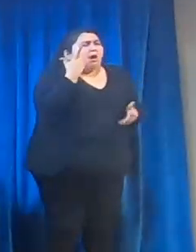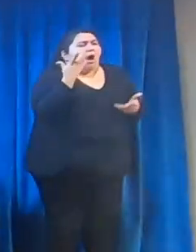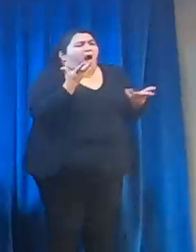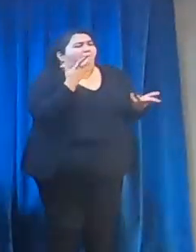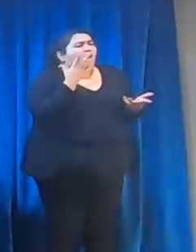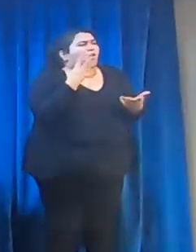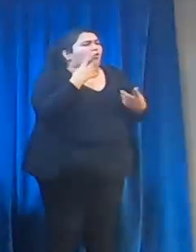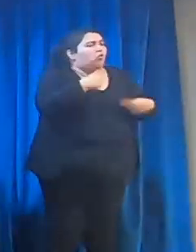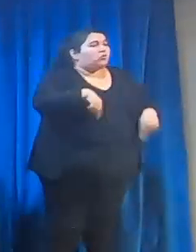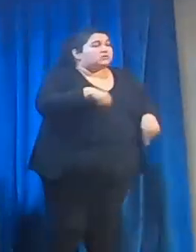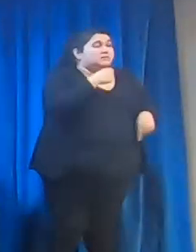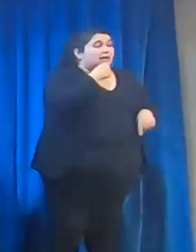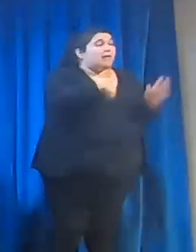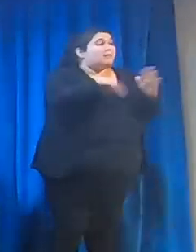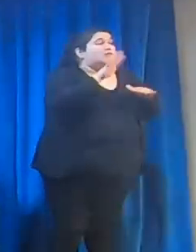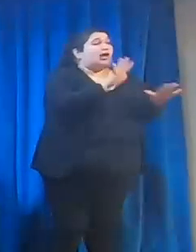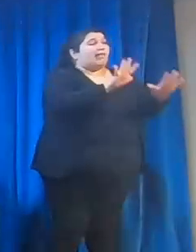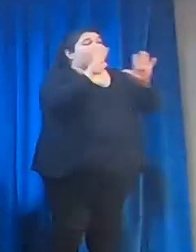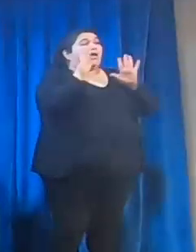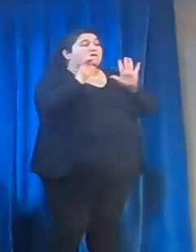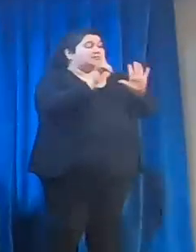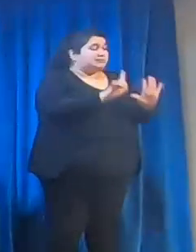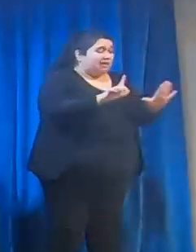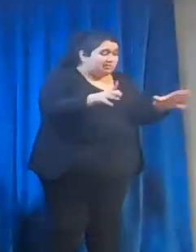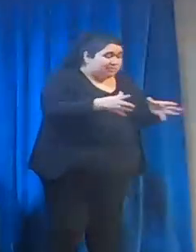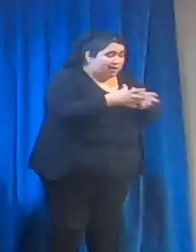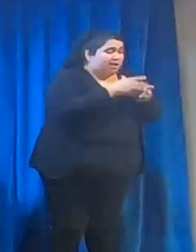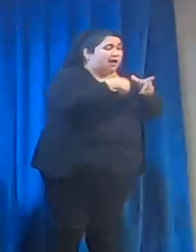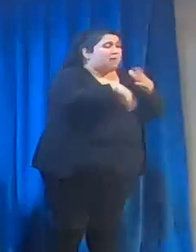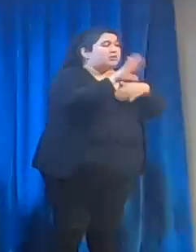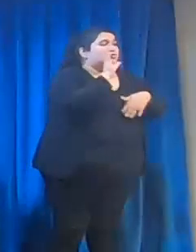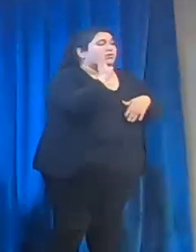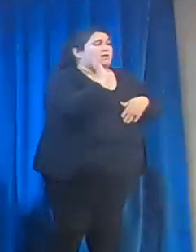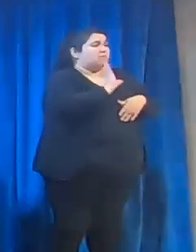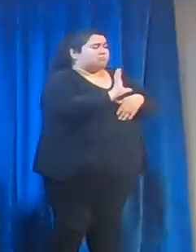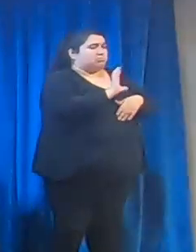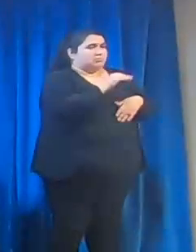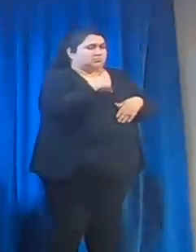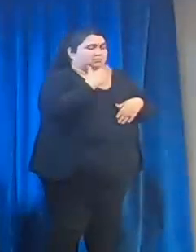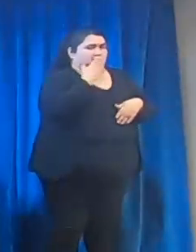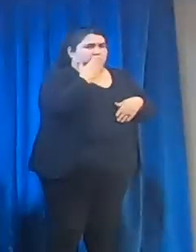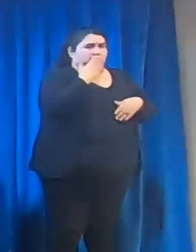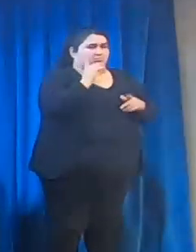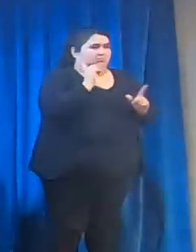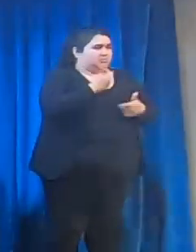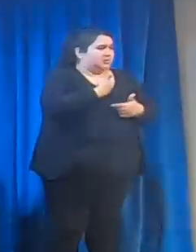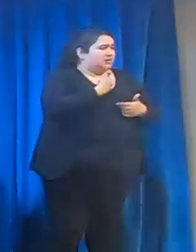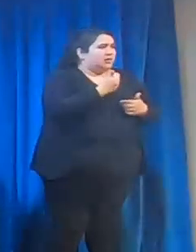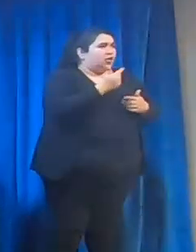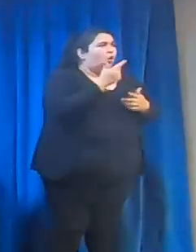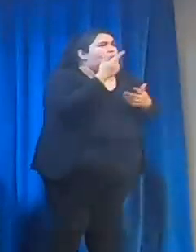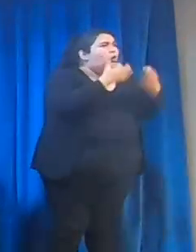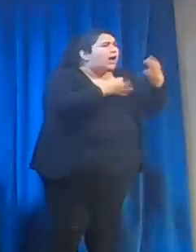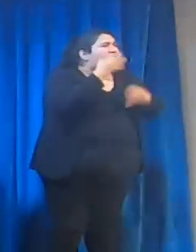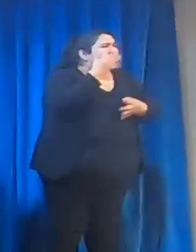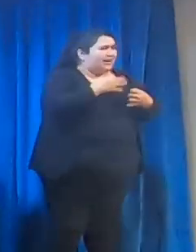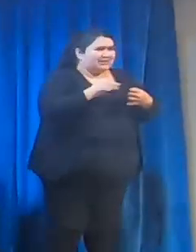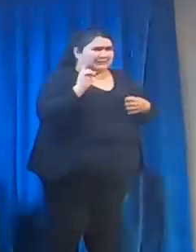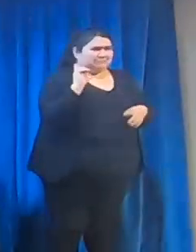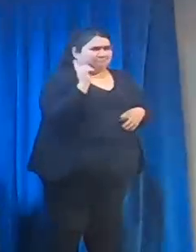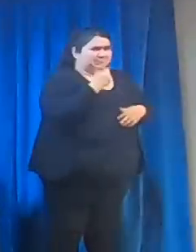que dicen 7 de cada 10 chicos son víctimas de bullying. Disparate. No es posible, no dan los números, es una cuestión